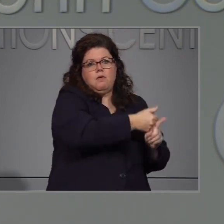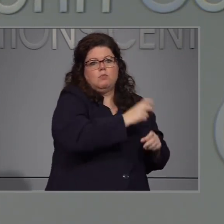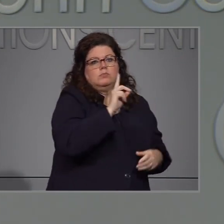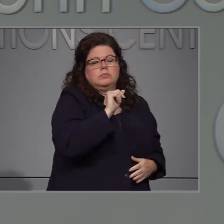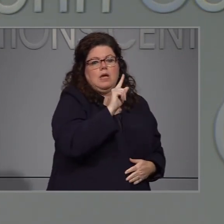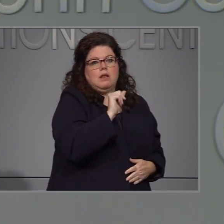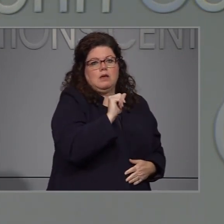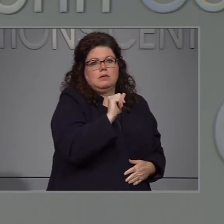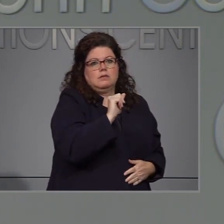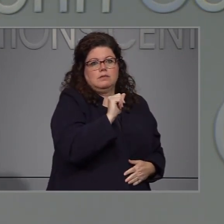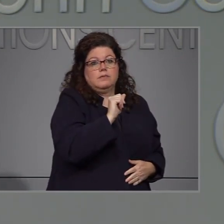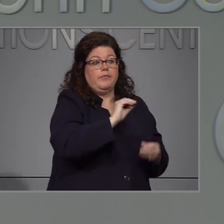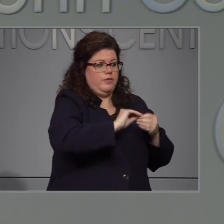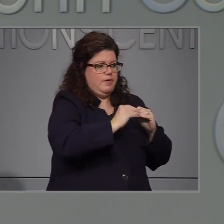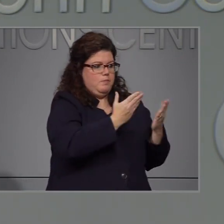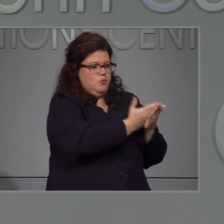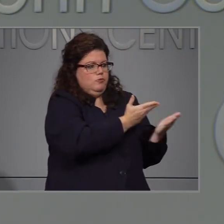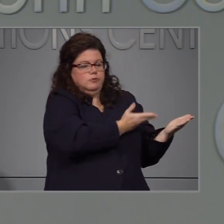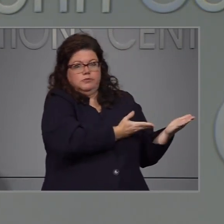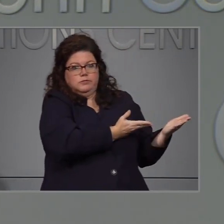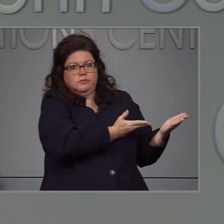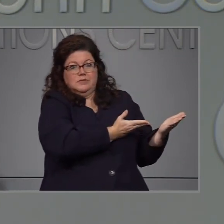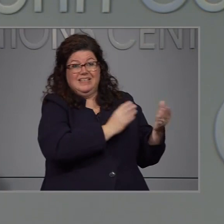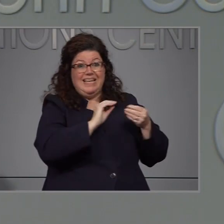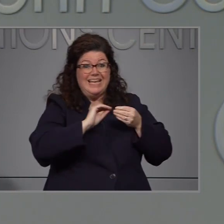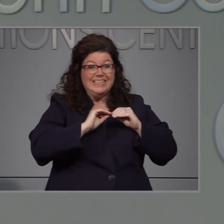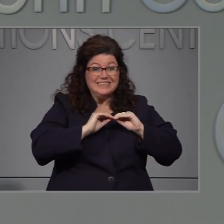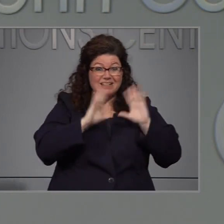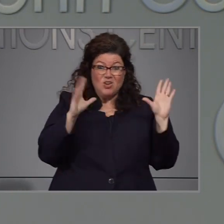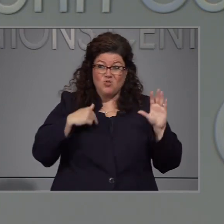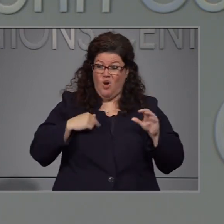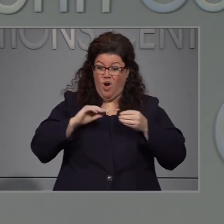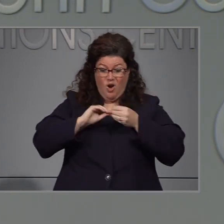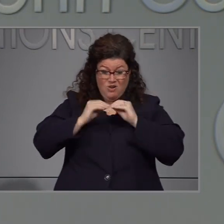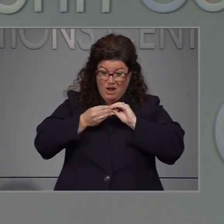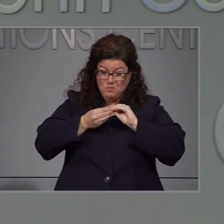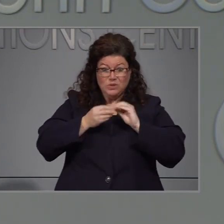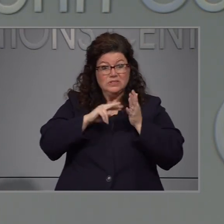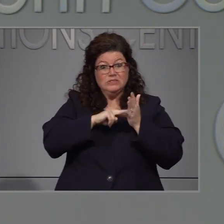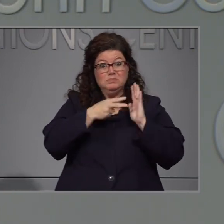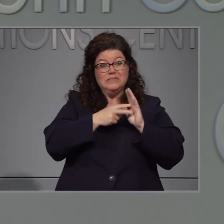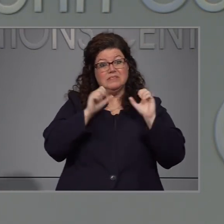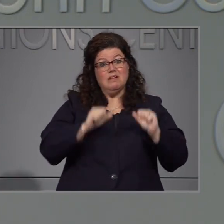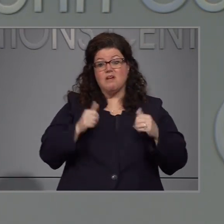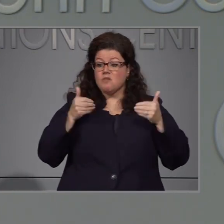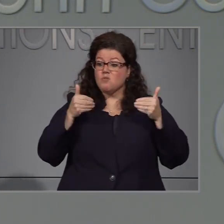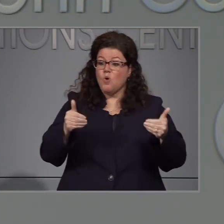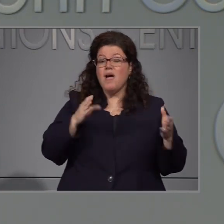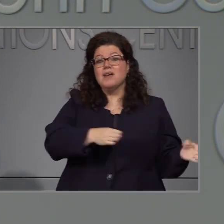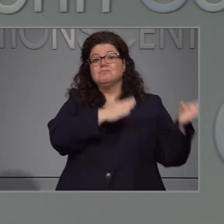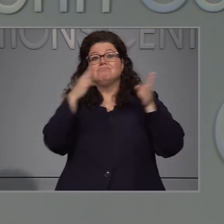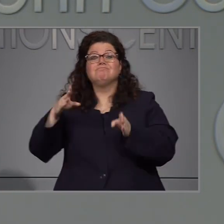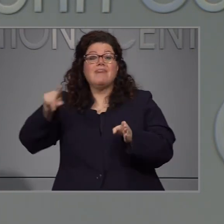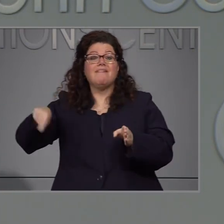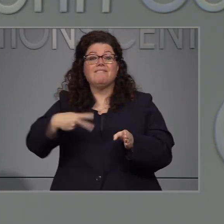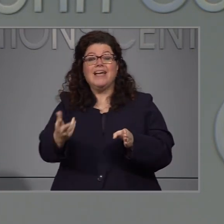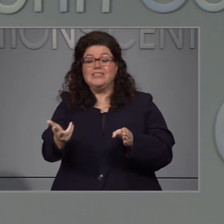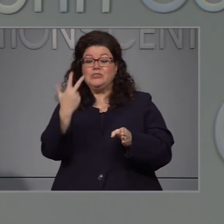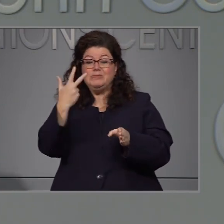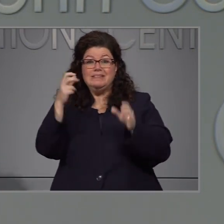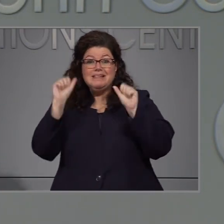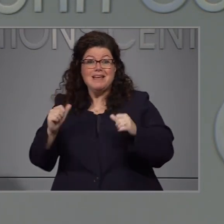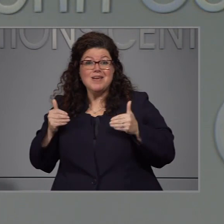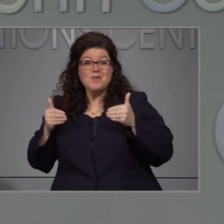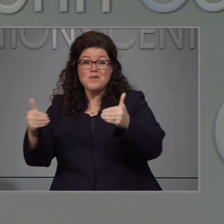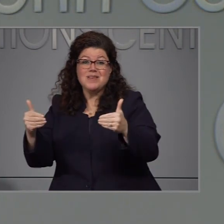datos nos indicarían el camino. Al seguir este estándar, es obvio que las cifras nos impiden avanzar a la siguiente etapa de relajación